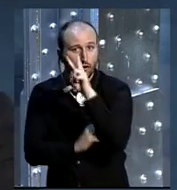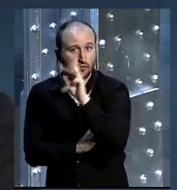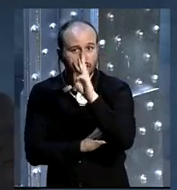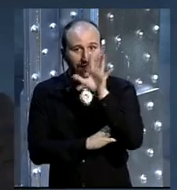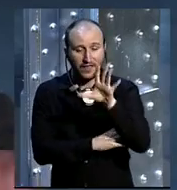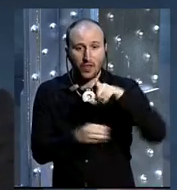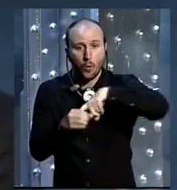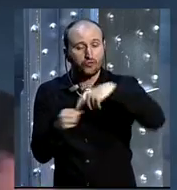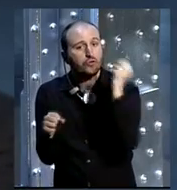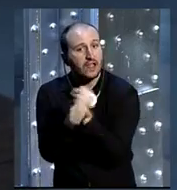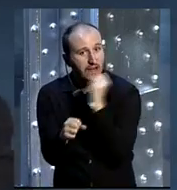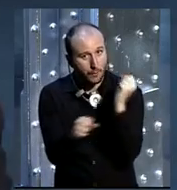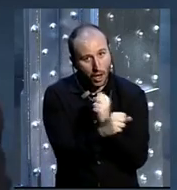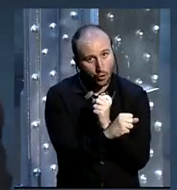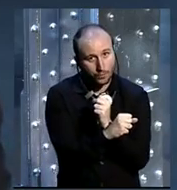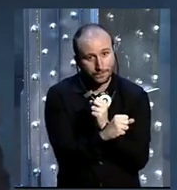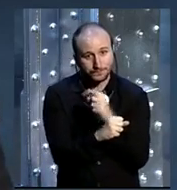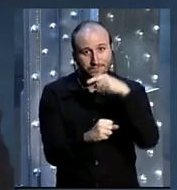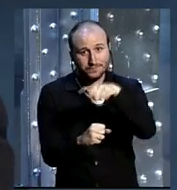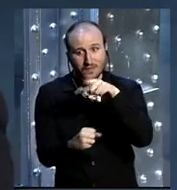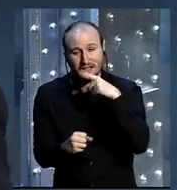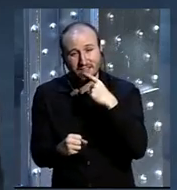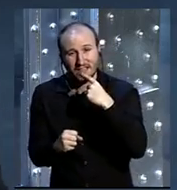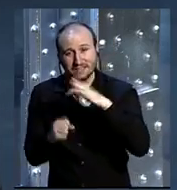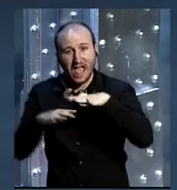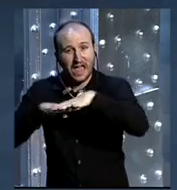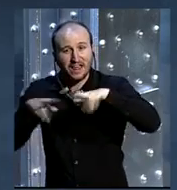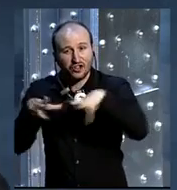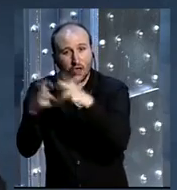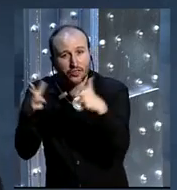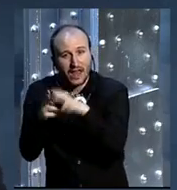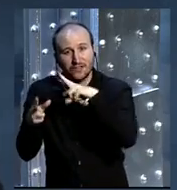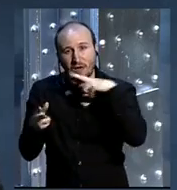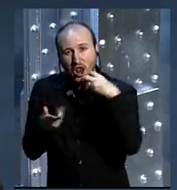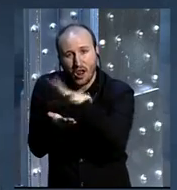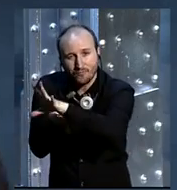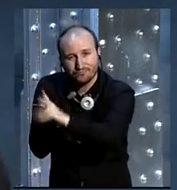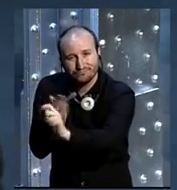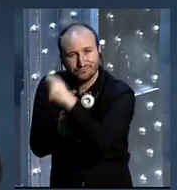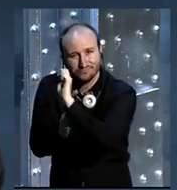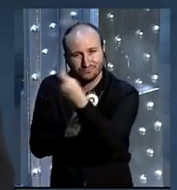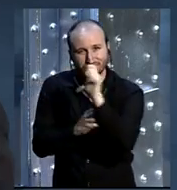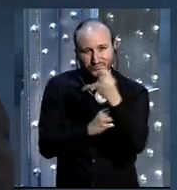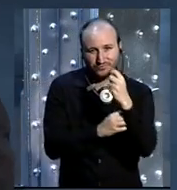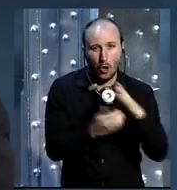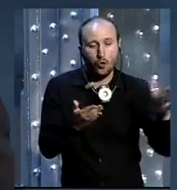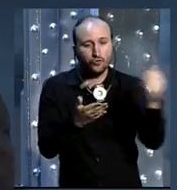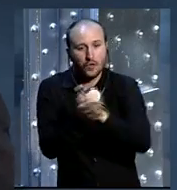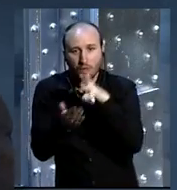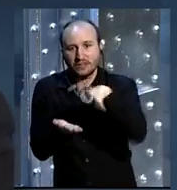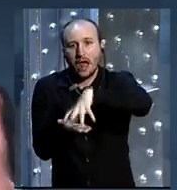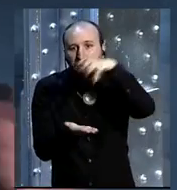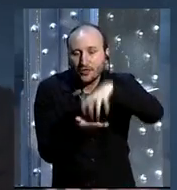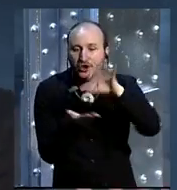que tenían que ver con sacar valor de esas redes sociales. Son trabajos que tienen que ver con las distintas aplicaciones, los distintos